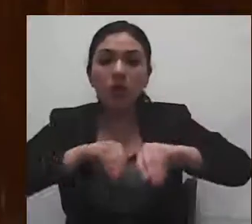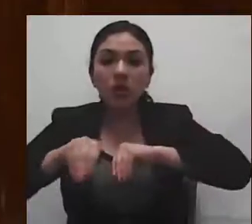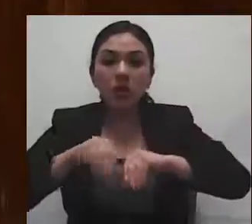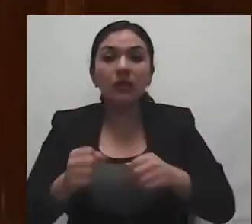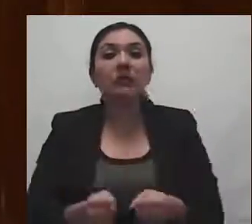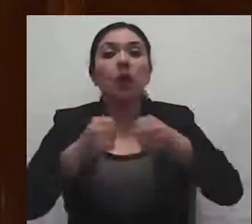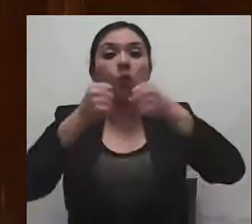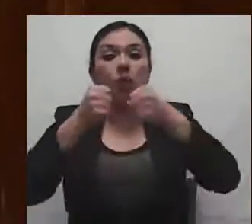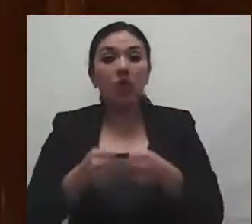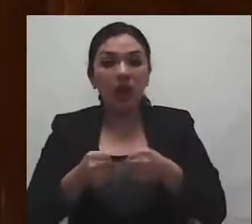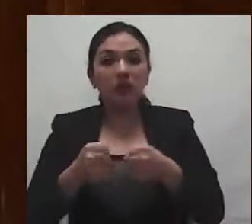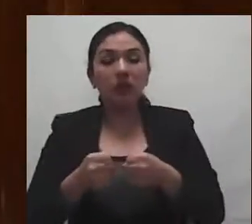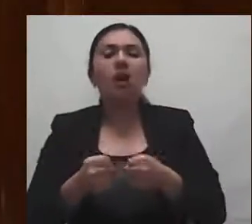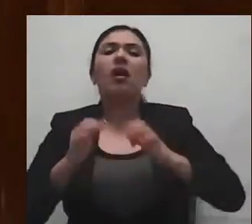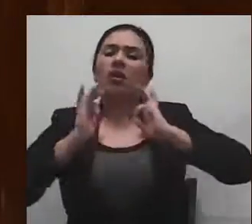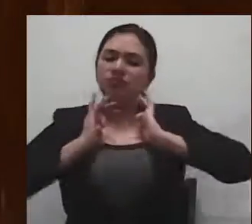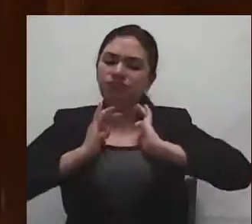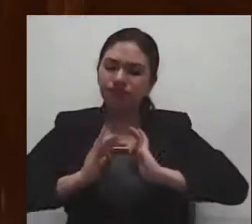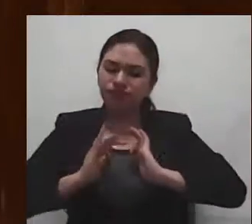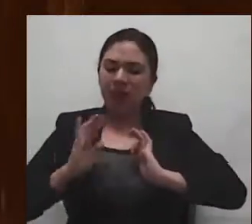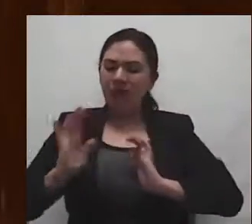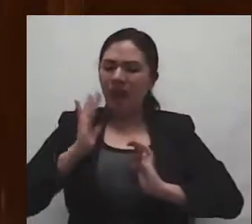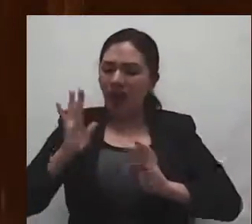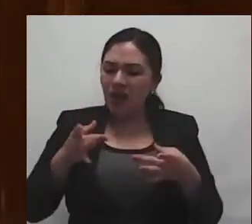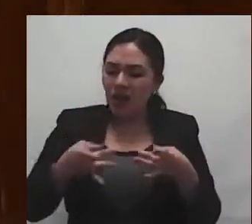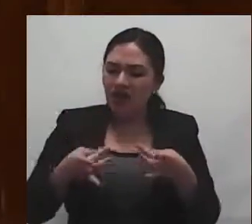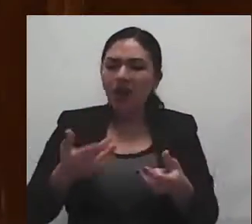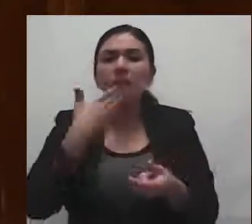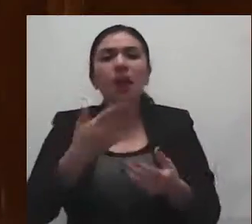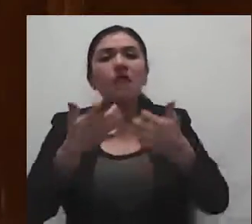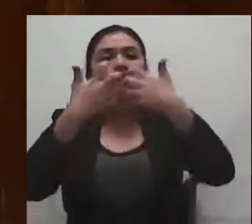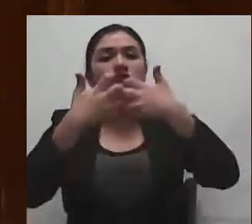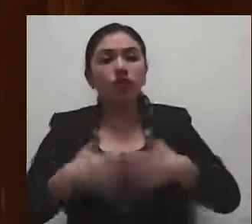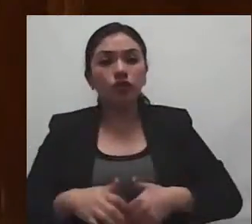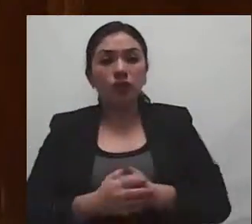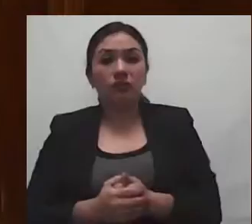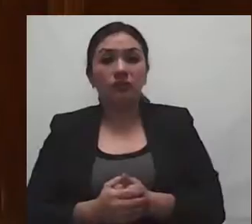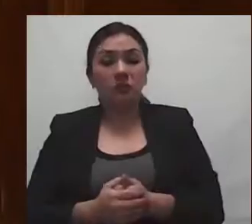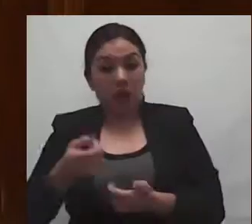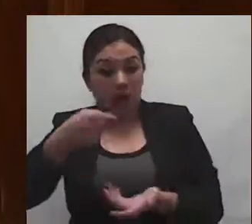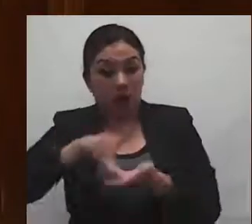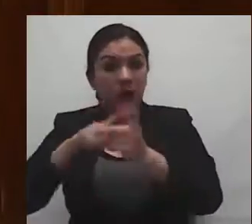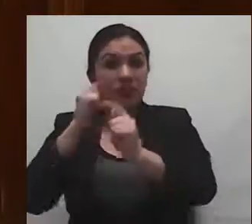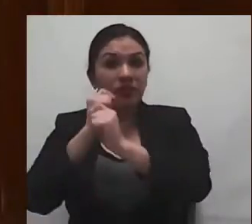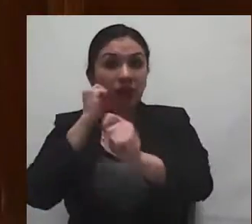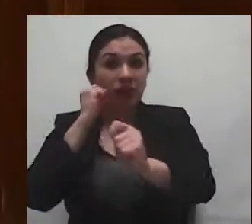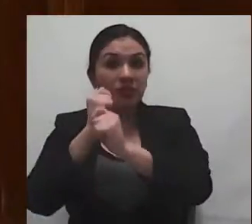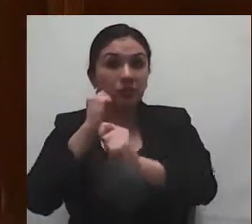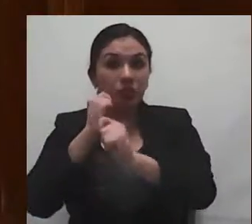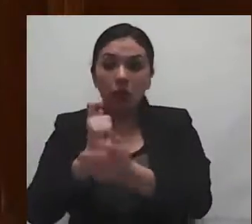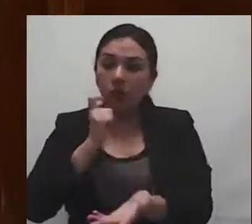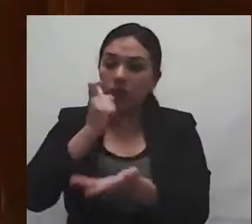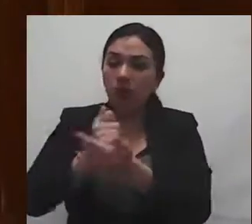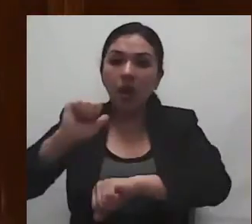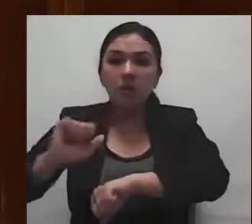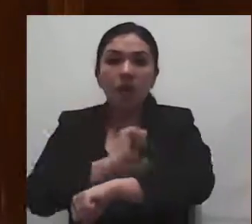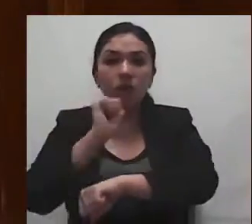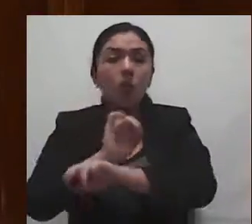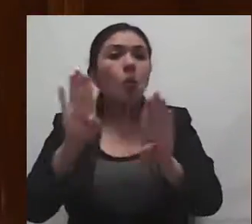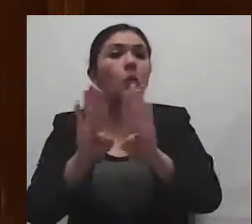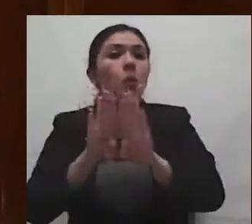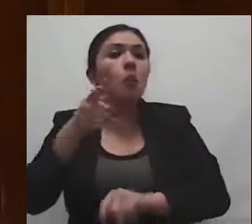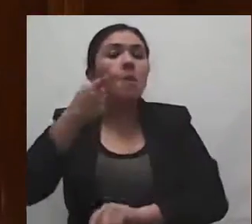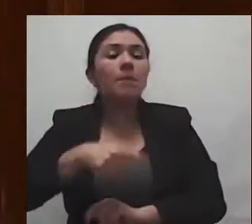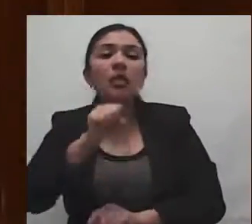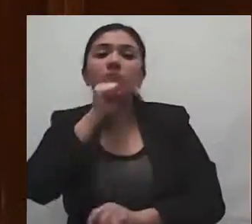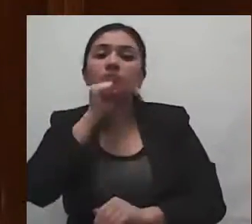seguridad, comodidad, calidad y funcionalidad en los medios de transporte público, tal y como la marca la fracción primera